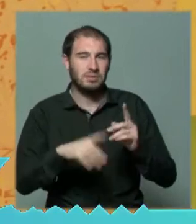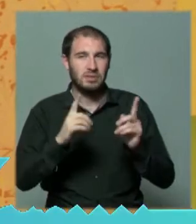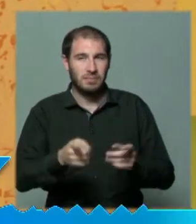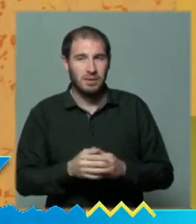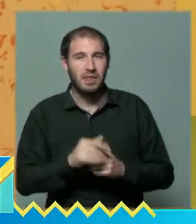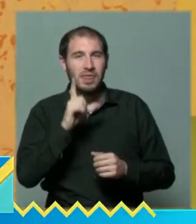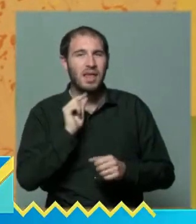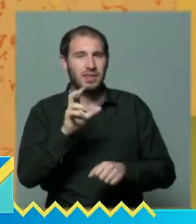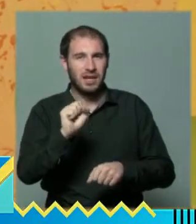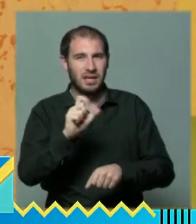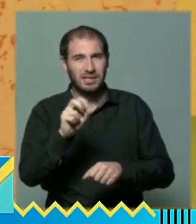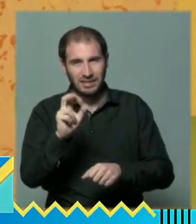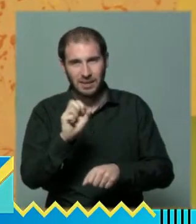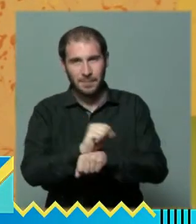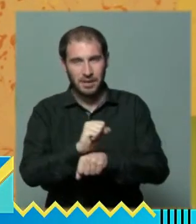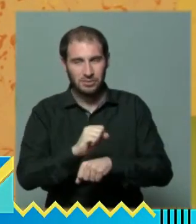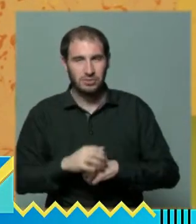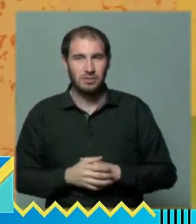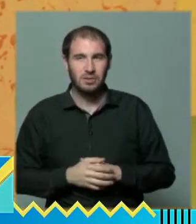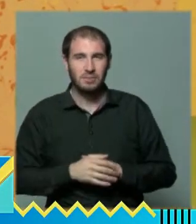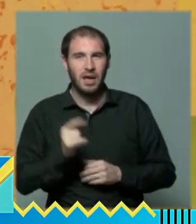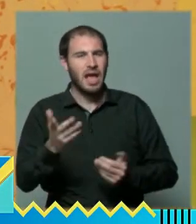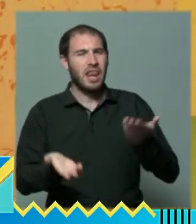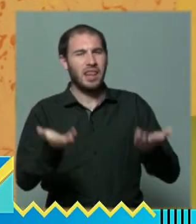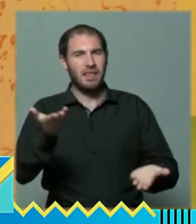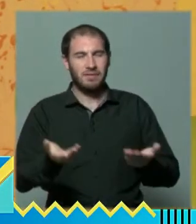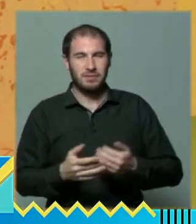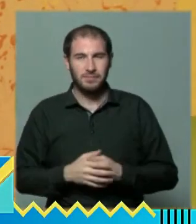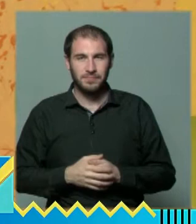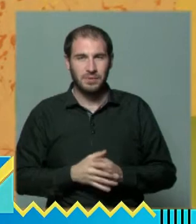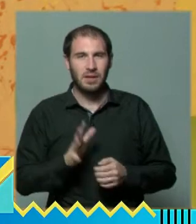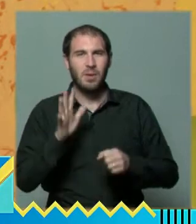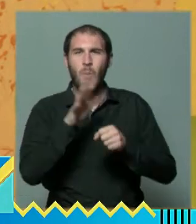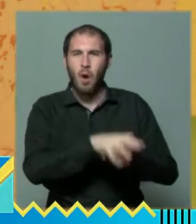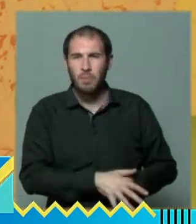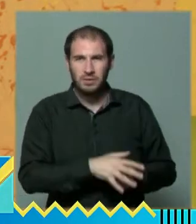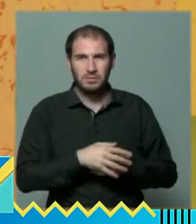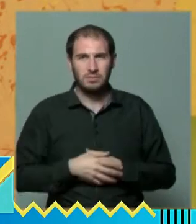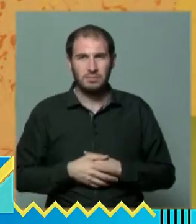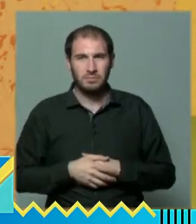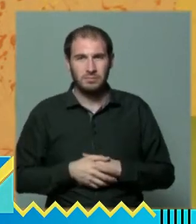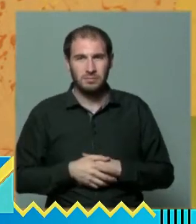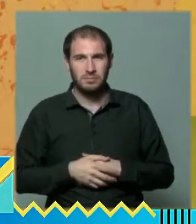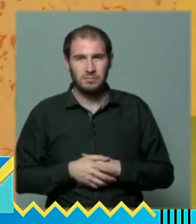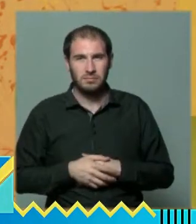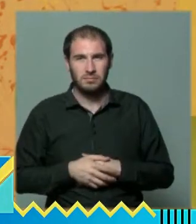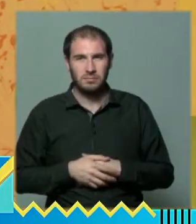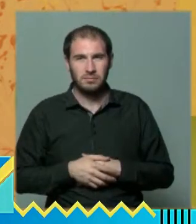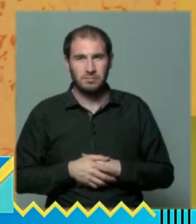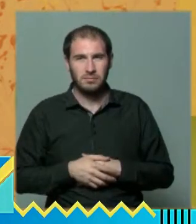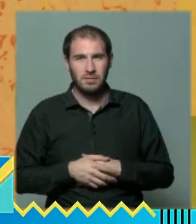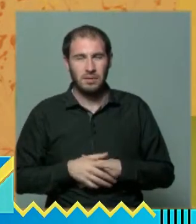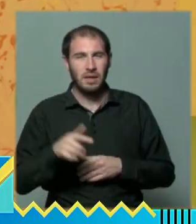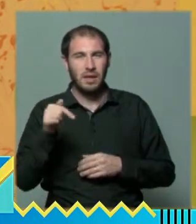tiene 30 días de arresto. Ajá. Para que veamos el nivel de opresión que